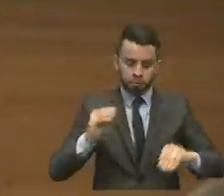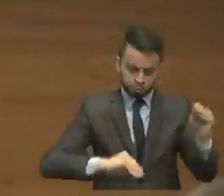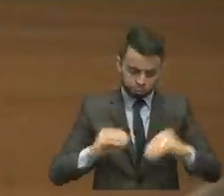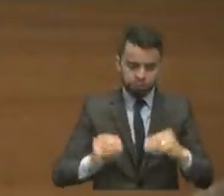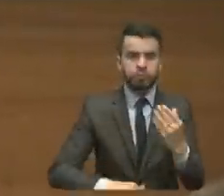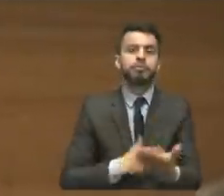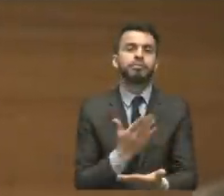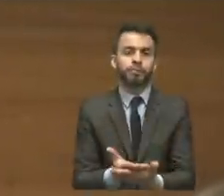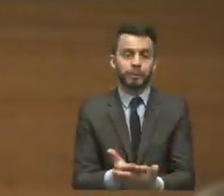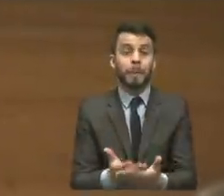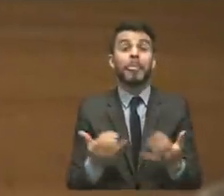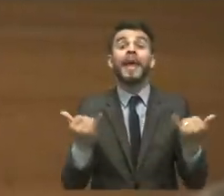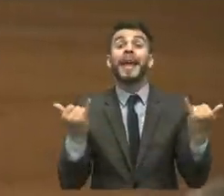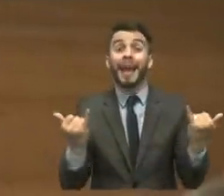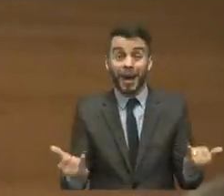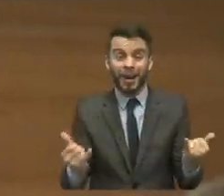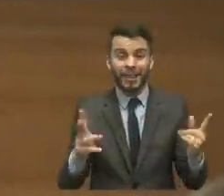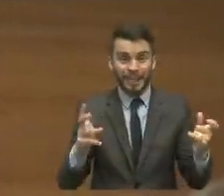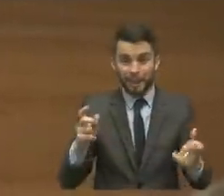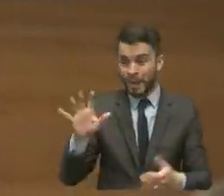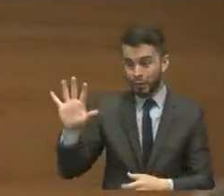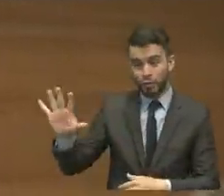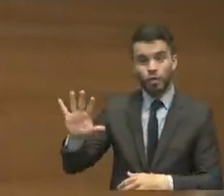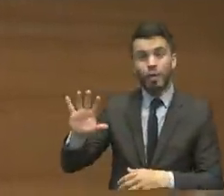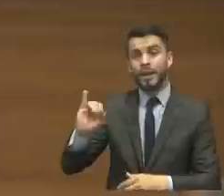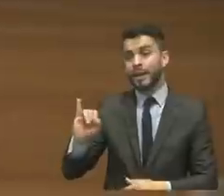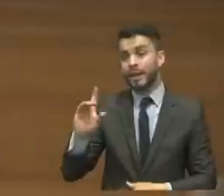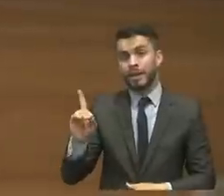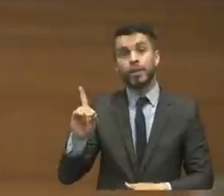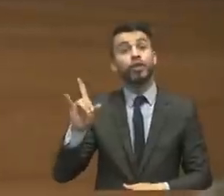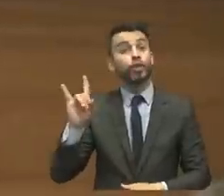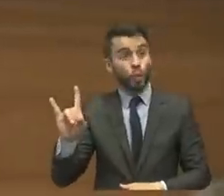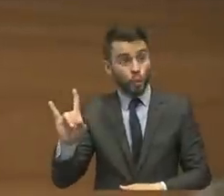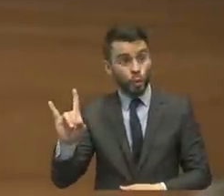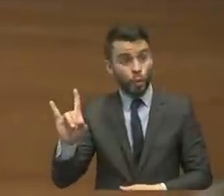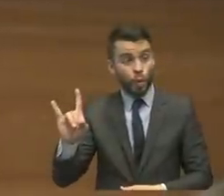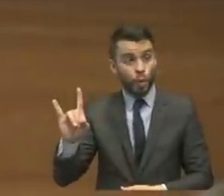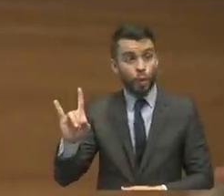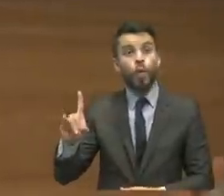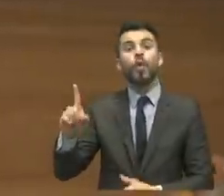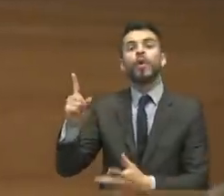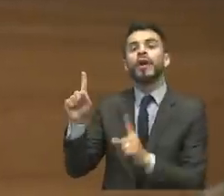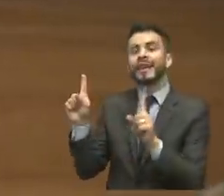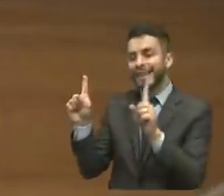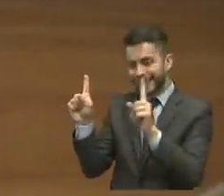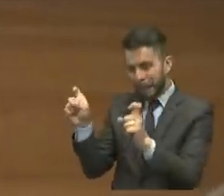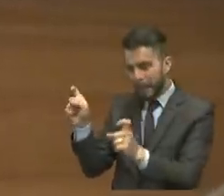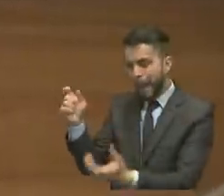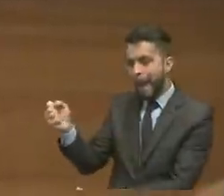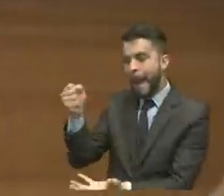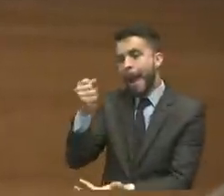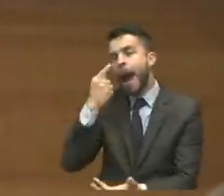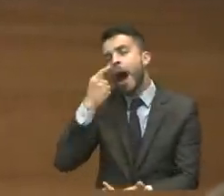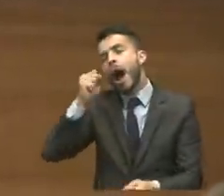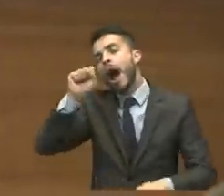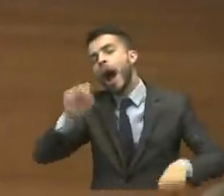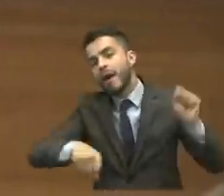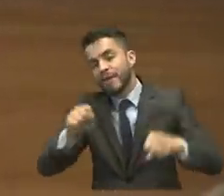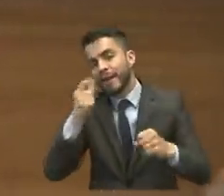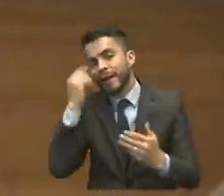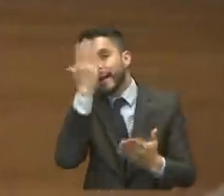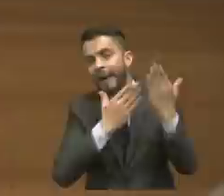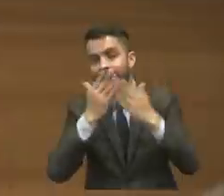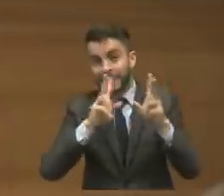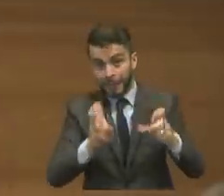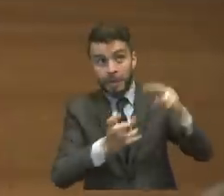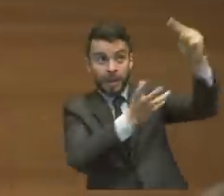con recursos ordinarios del IDU es la contratación de la factibilidad, de los estudios de